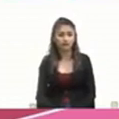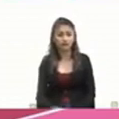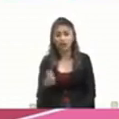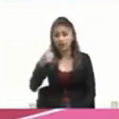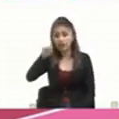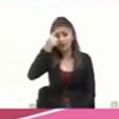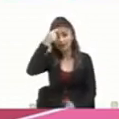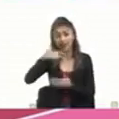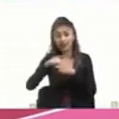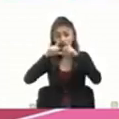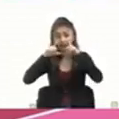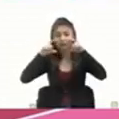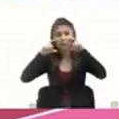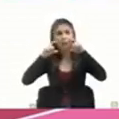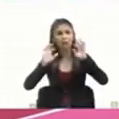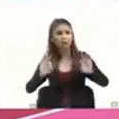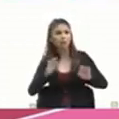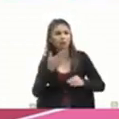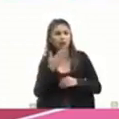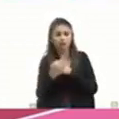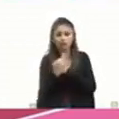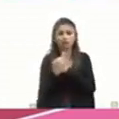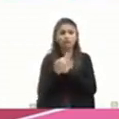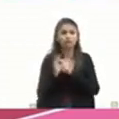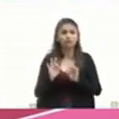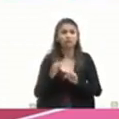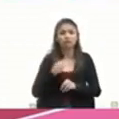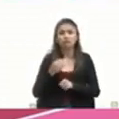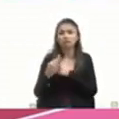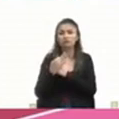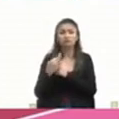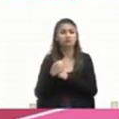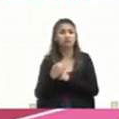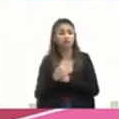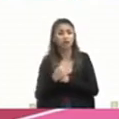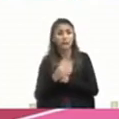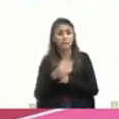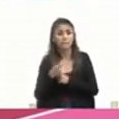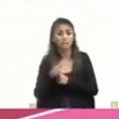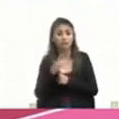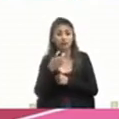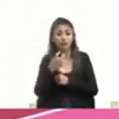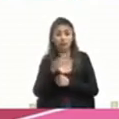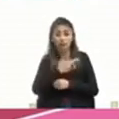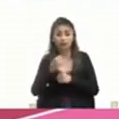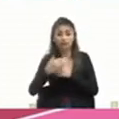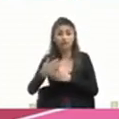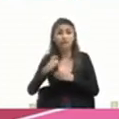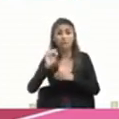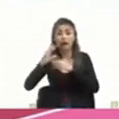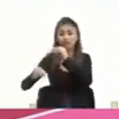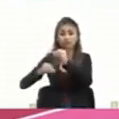Creen que con el cubrebocas podemos aglutinar gente. Y esto nos va a generar un